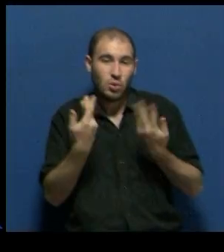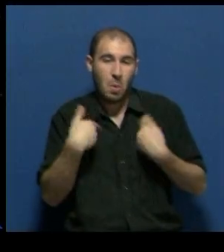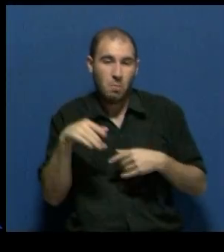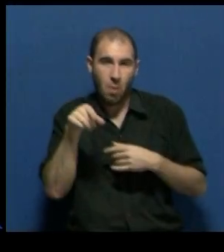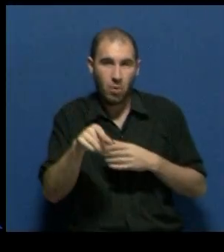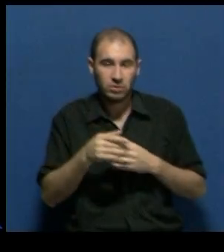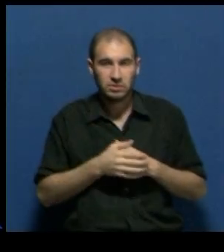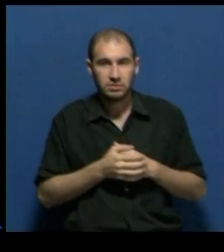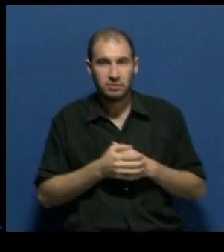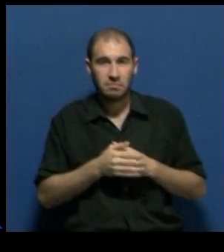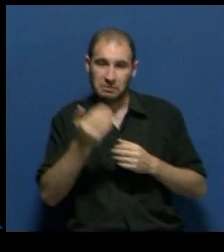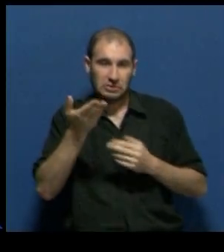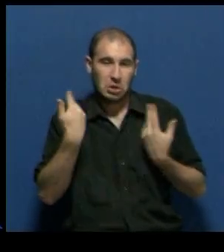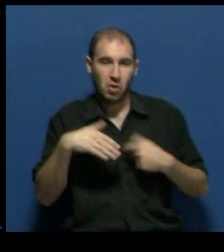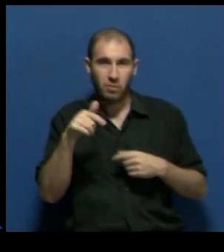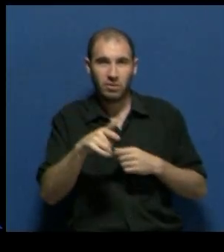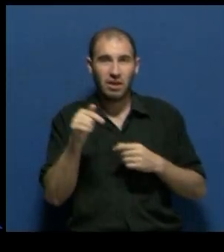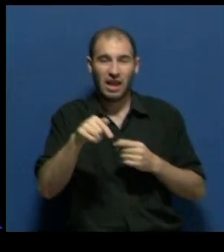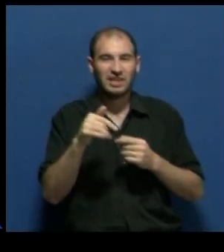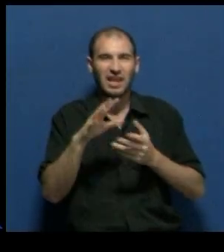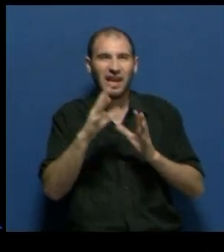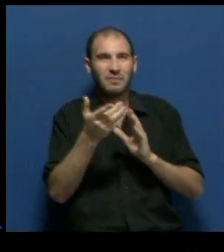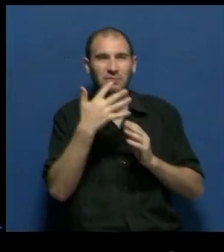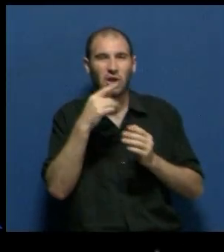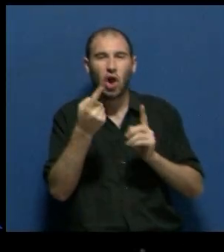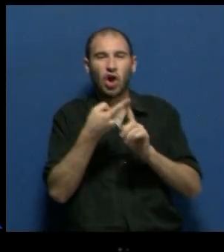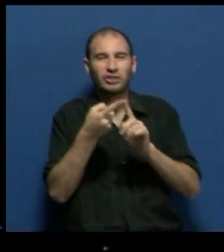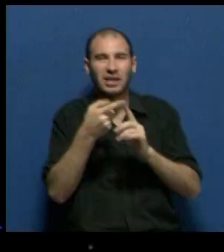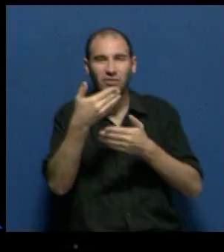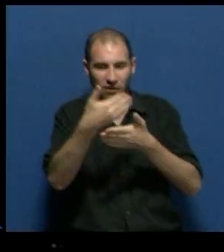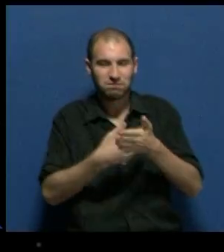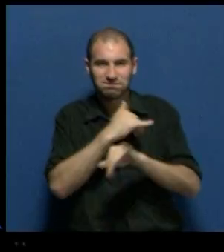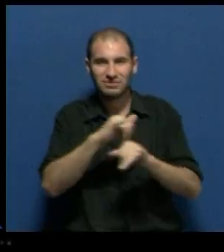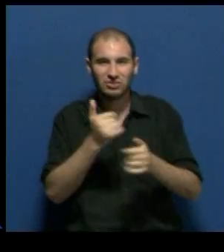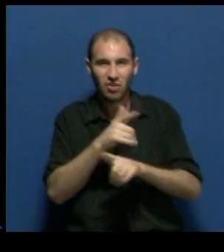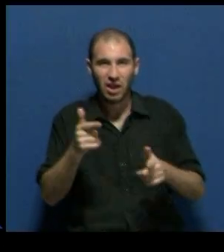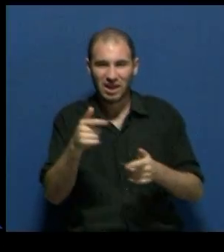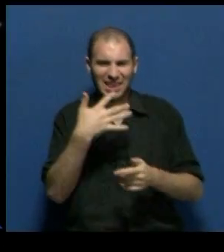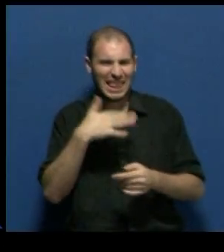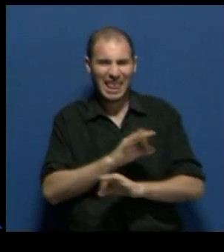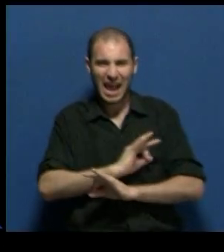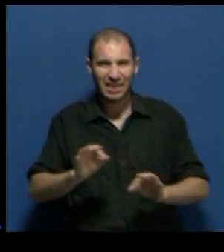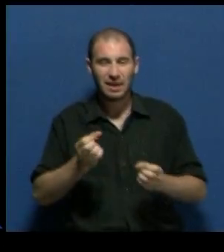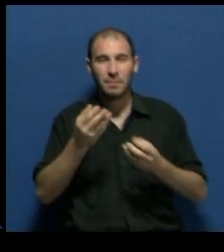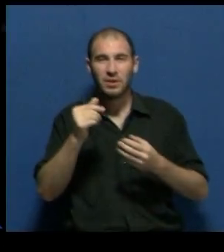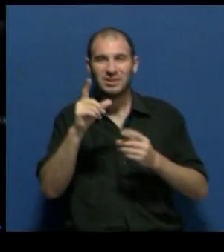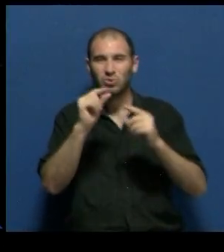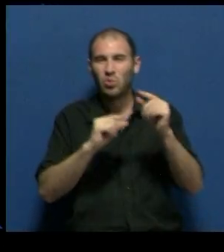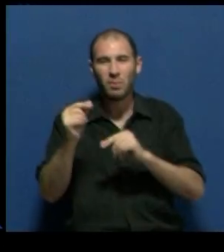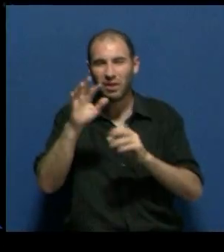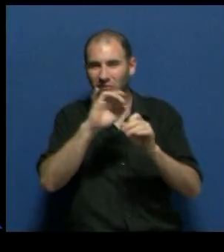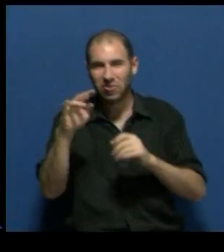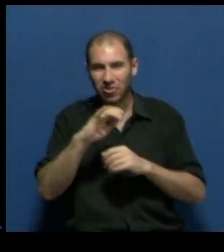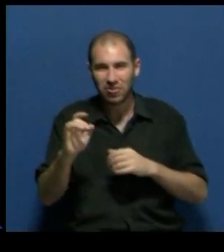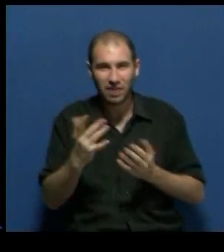una persona común que no tiene este tipo de contactos o información, y no va a entender nada porque son puros números y letras.